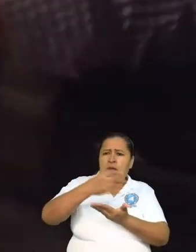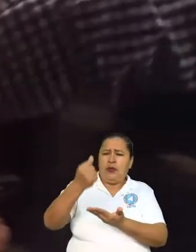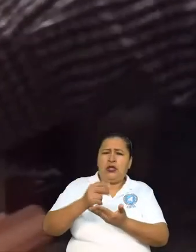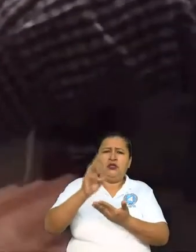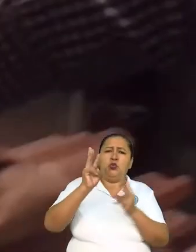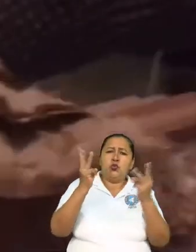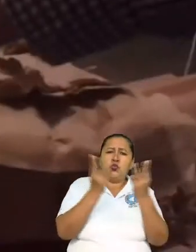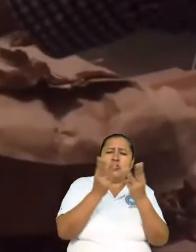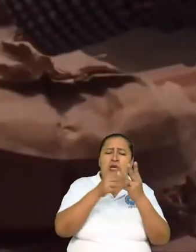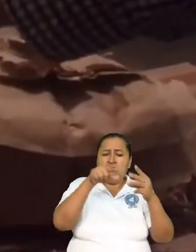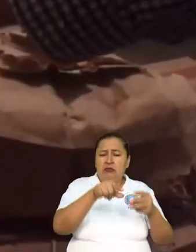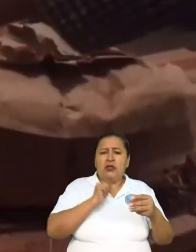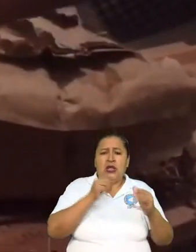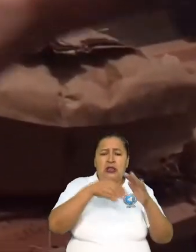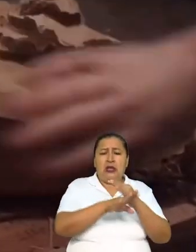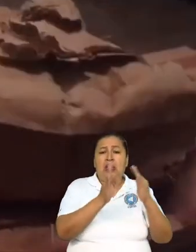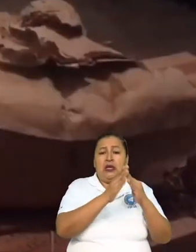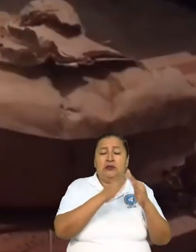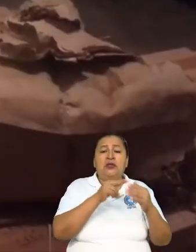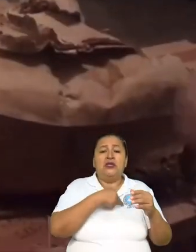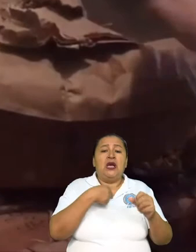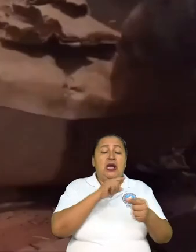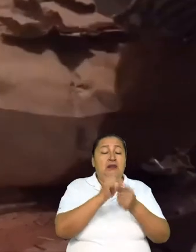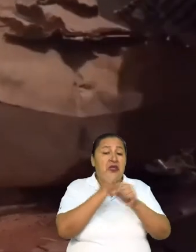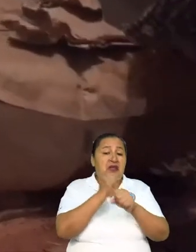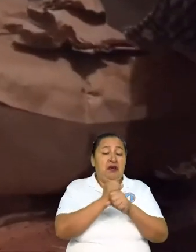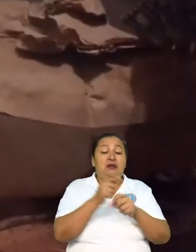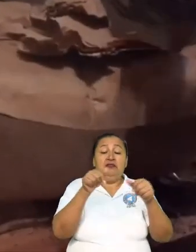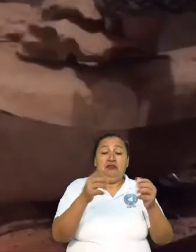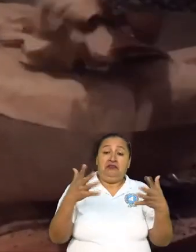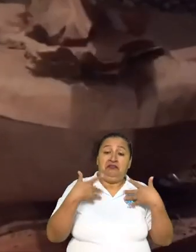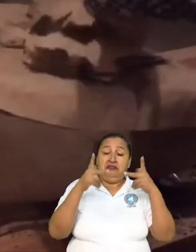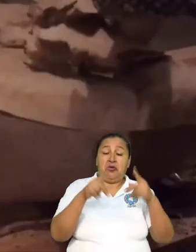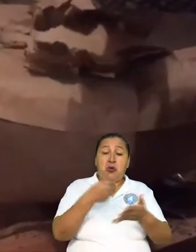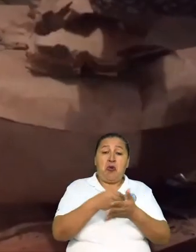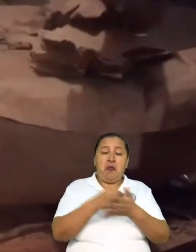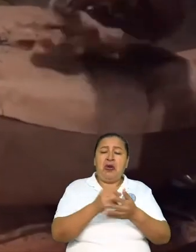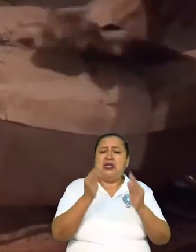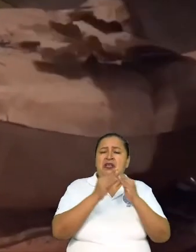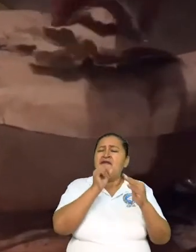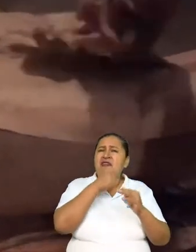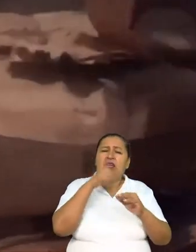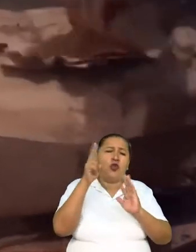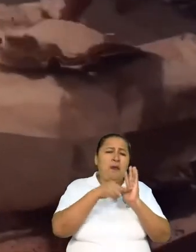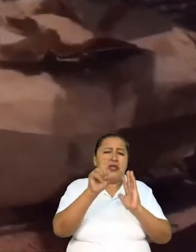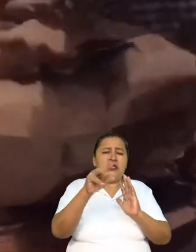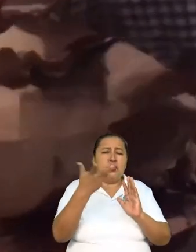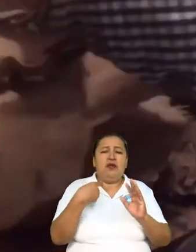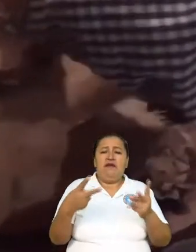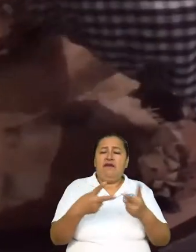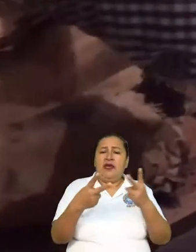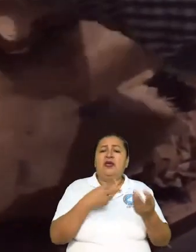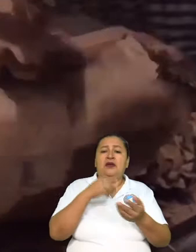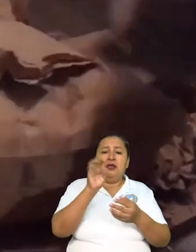el interior de su casa mientras realizaban trabajos de renovación. La pareja compró la casa antigua en el 2019, ubicada en la